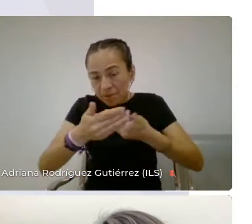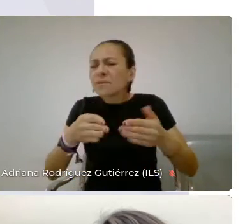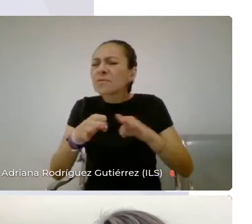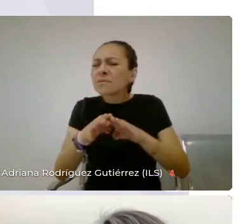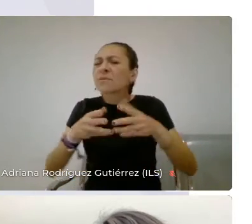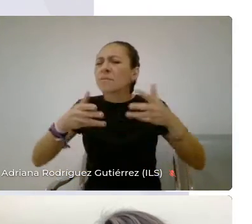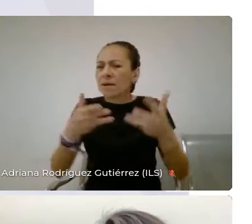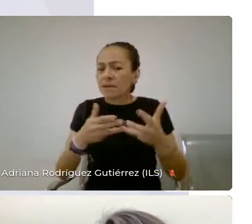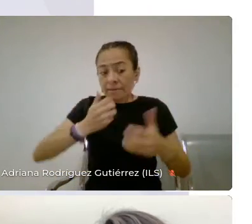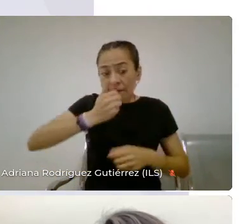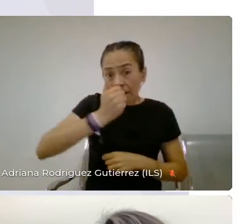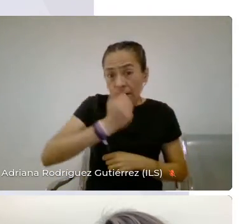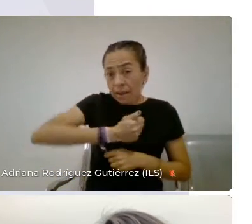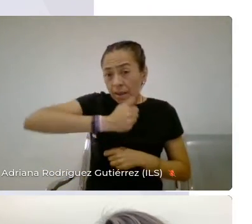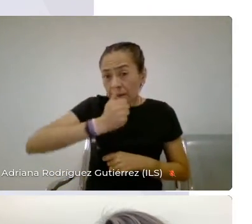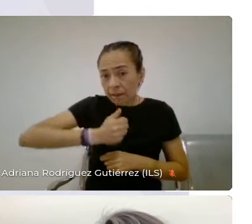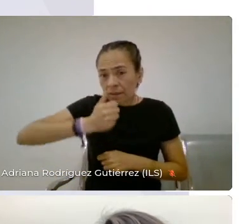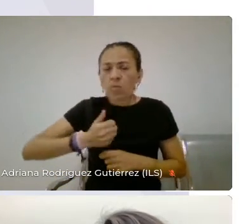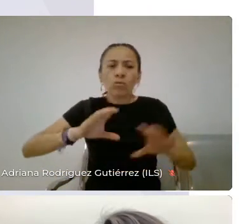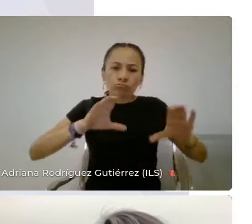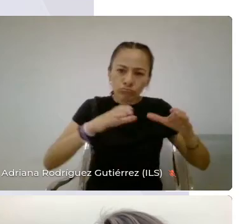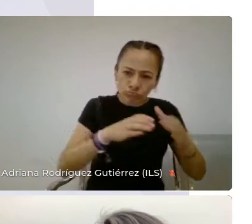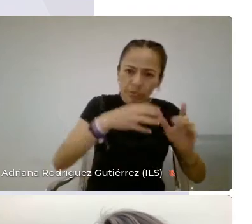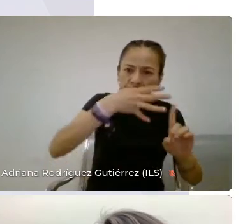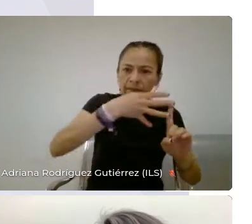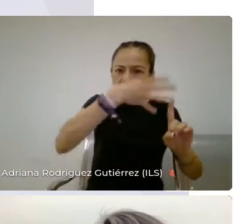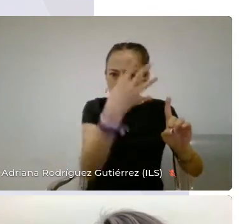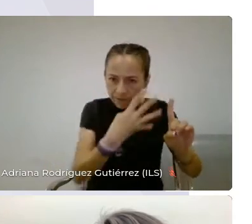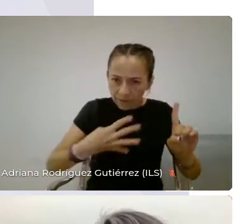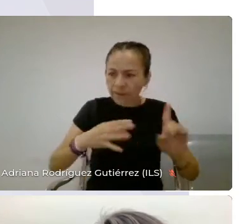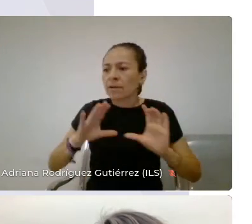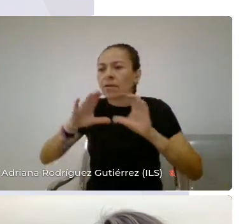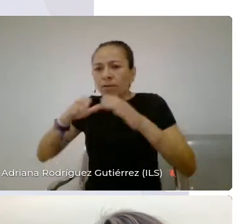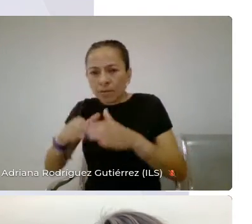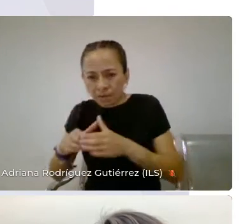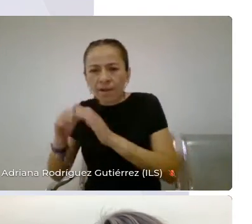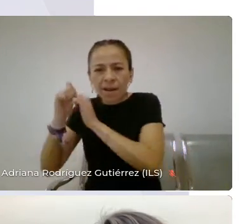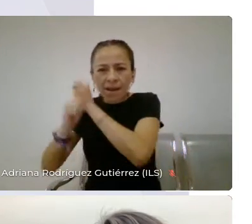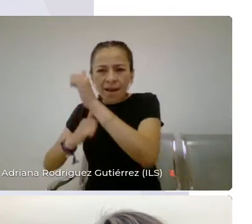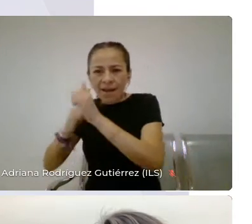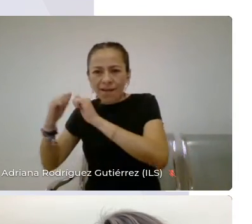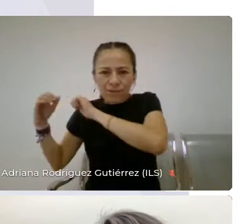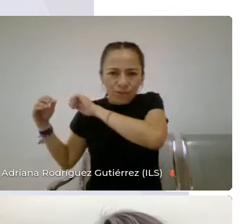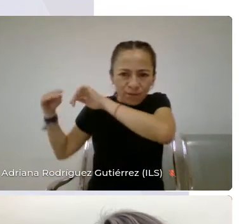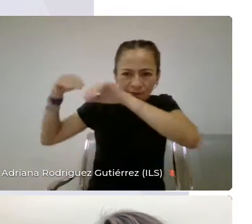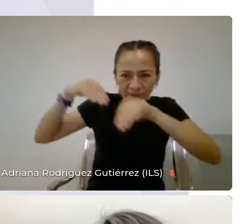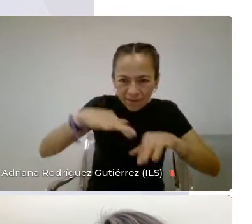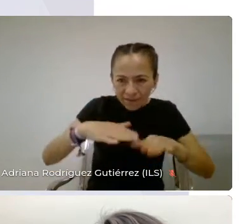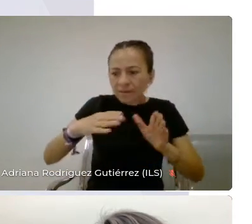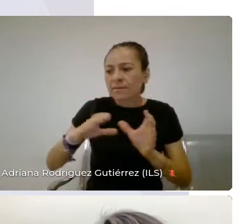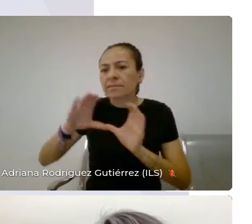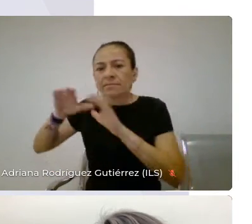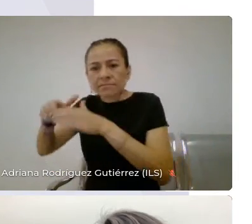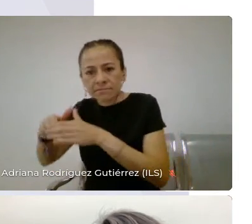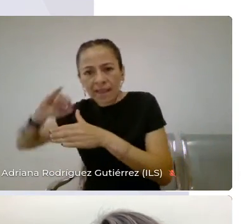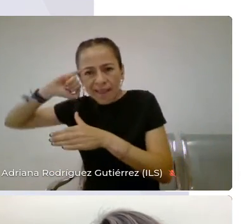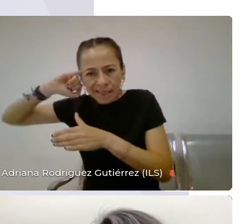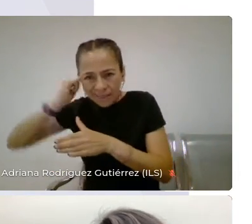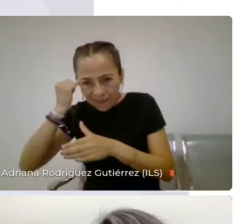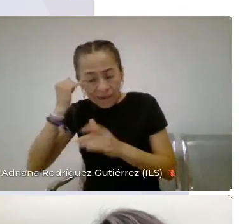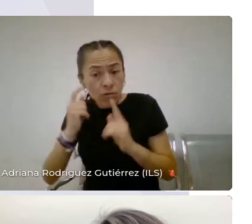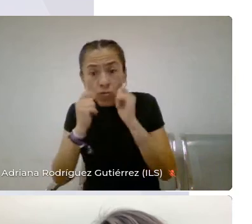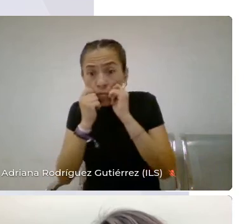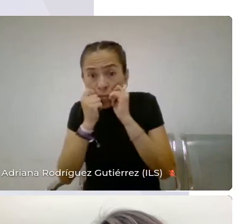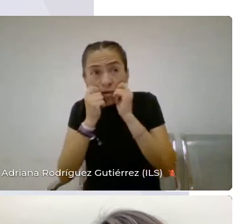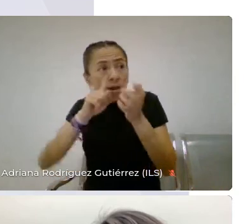¿cierto? La comunidad LGTBI, los afrodescendientes, los indígenas, cada uno también tenía su propio manifiesto, así estuviera dentro de otros municipios. Y eso